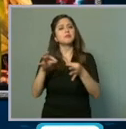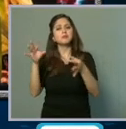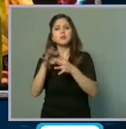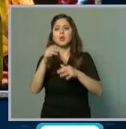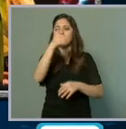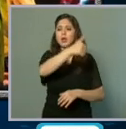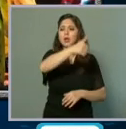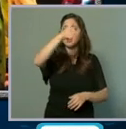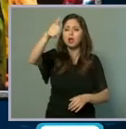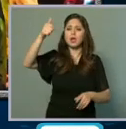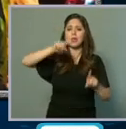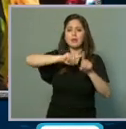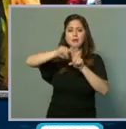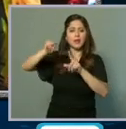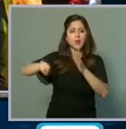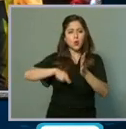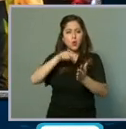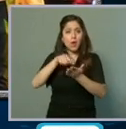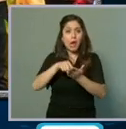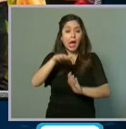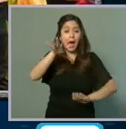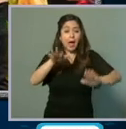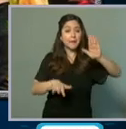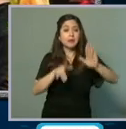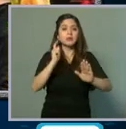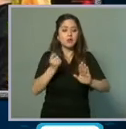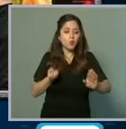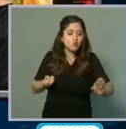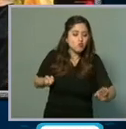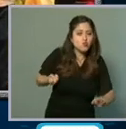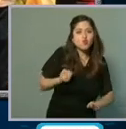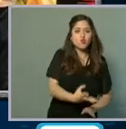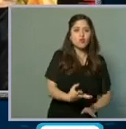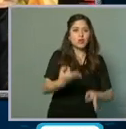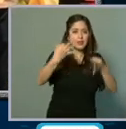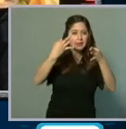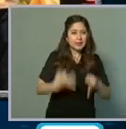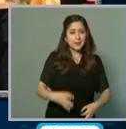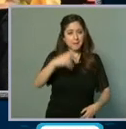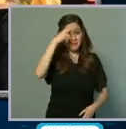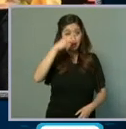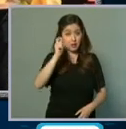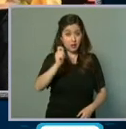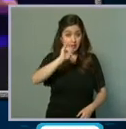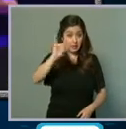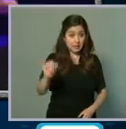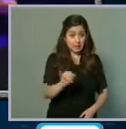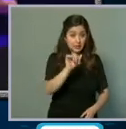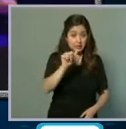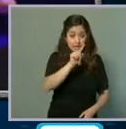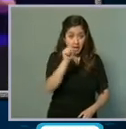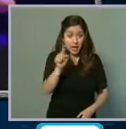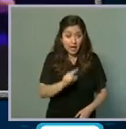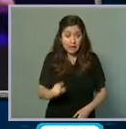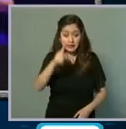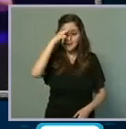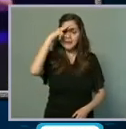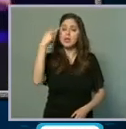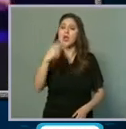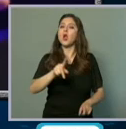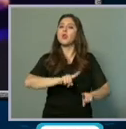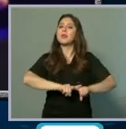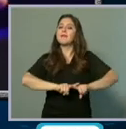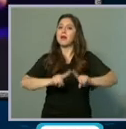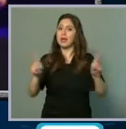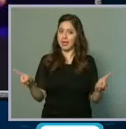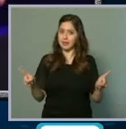hay siempre un saborcito, Claro. ¿no?, nacional que le da ese giro, porque el jazz mexicano tiene particularidades, ¿no? Tiene completamente